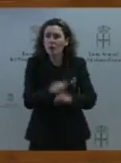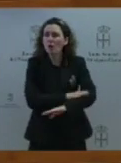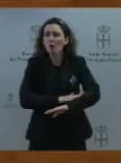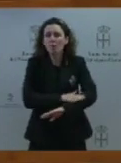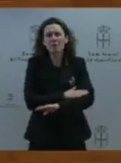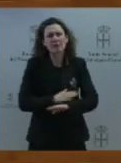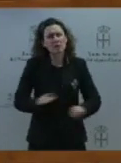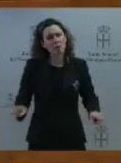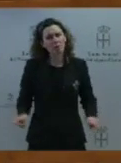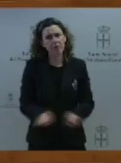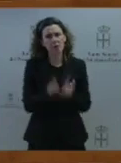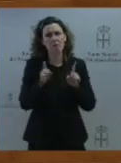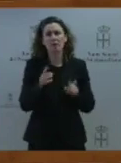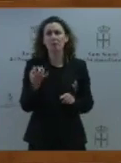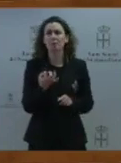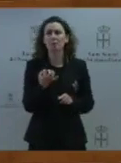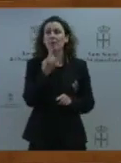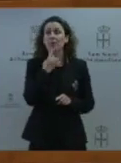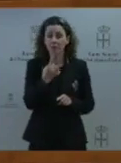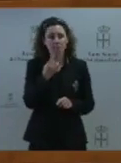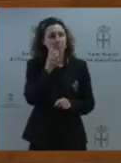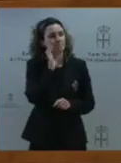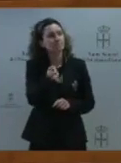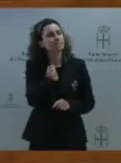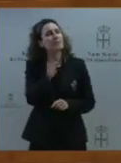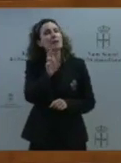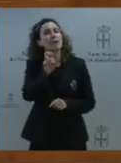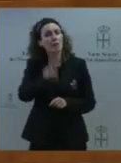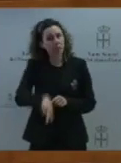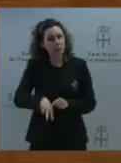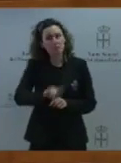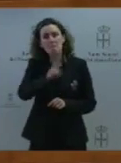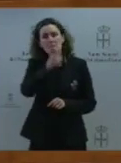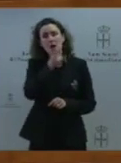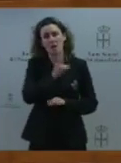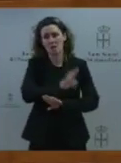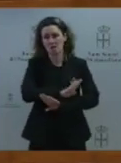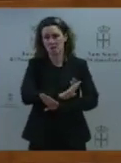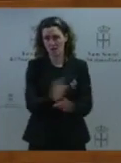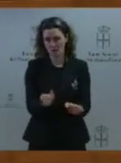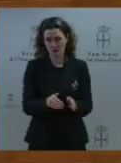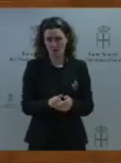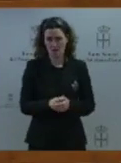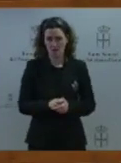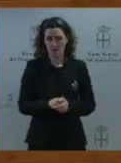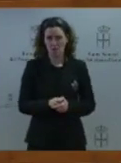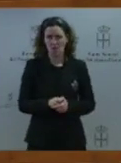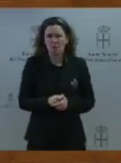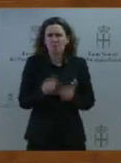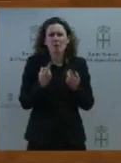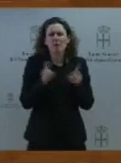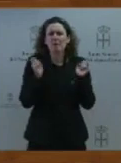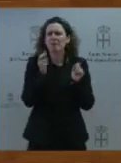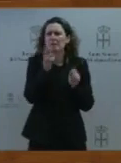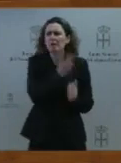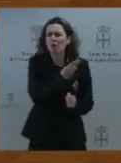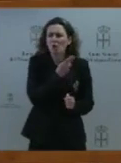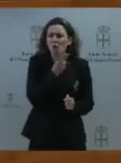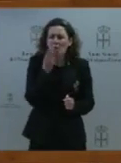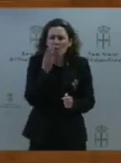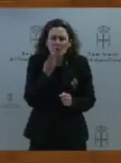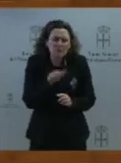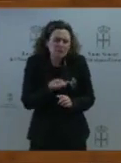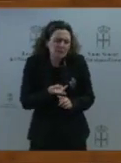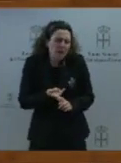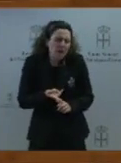sin exageraciones no hace falta pedir un compromiso exacerbado para la cuestión pero hace falta que desde